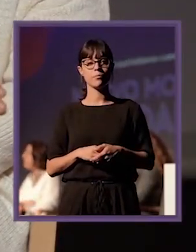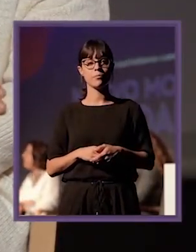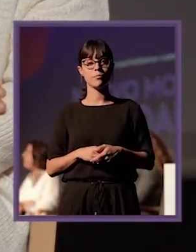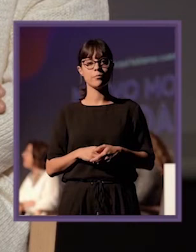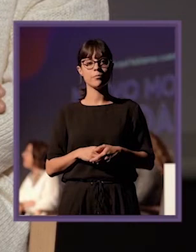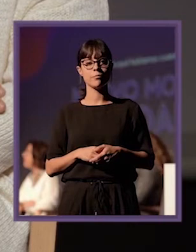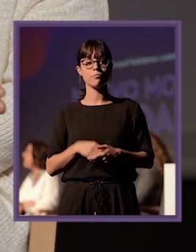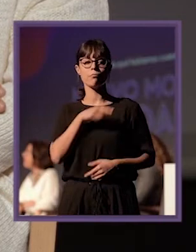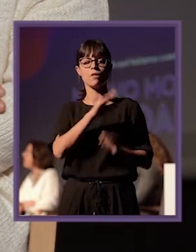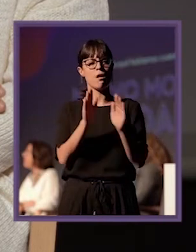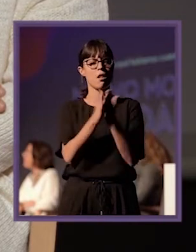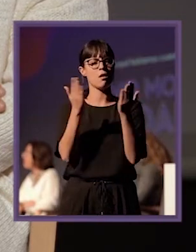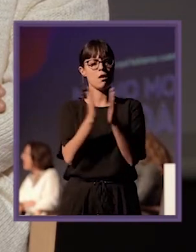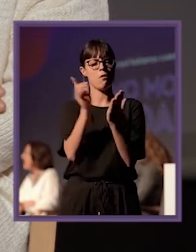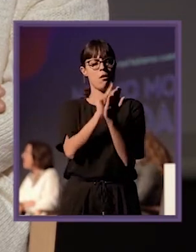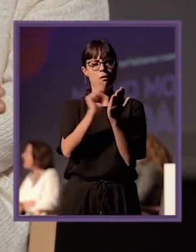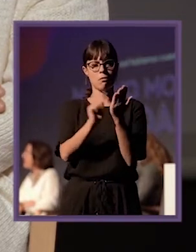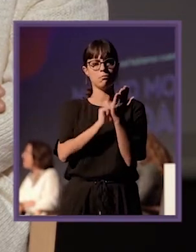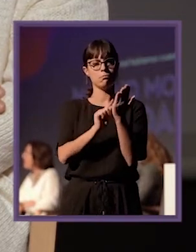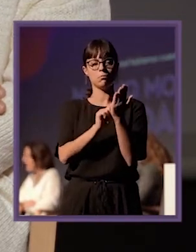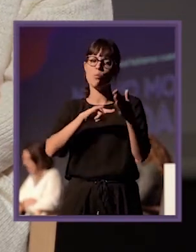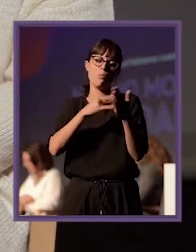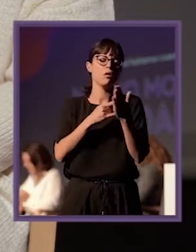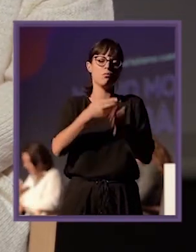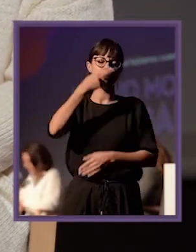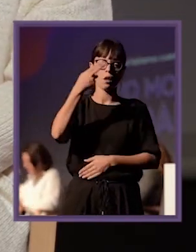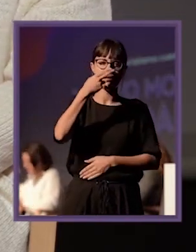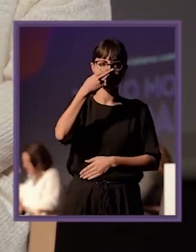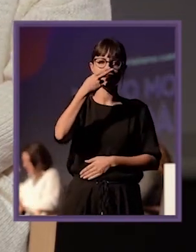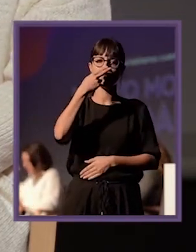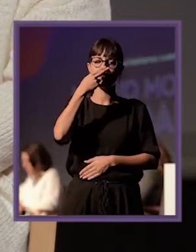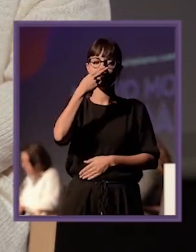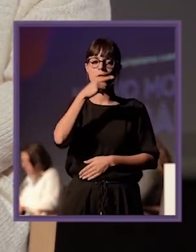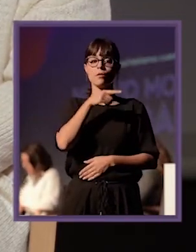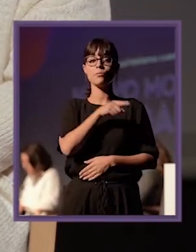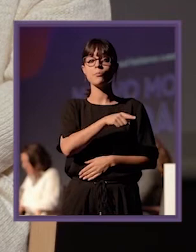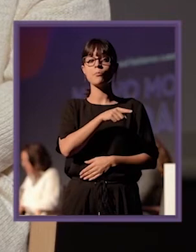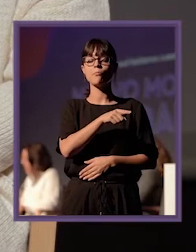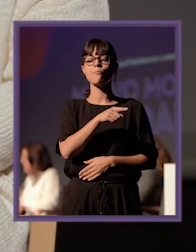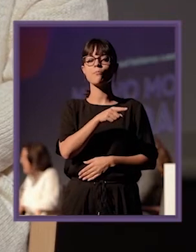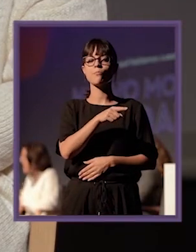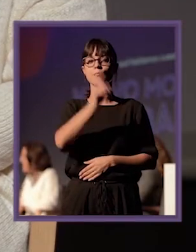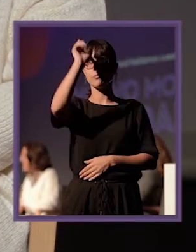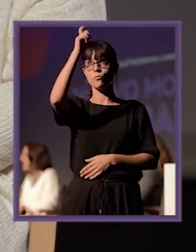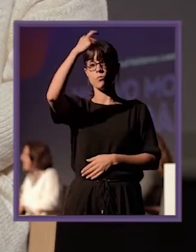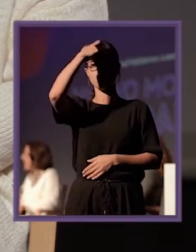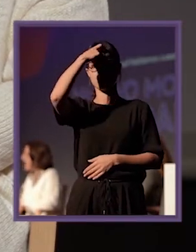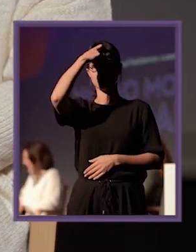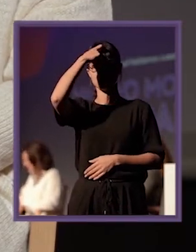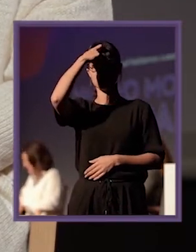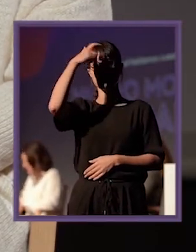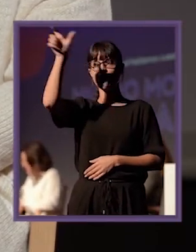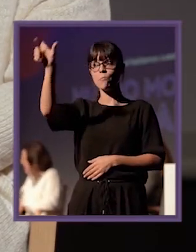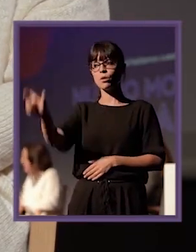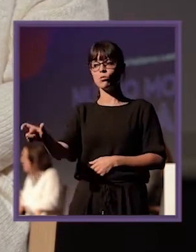muchos libros, muchos proyectos muy interesantes en el que redundaba en la idea que ayudar a alguien en